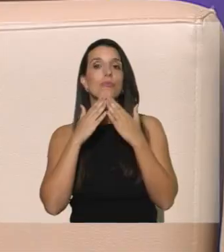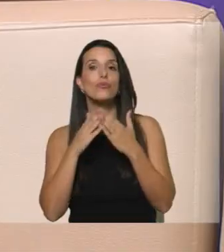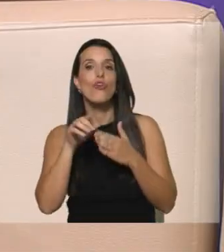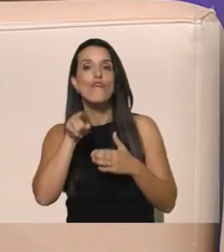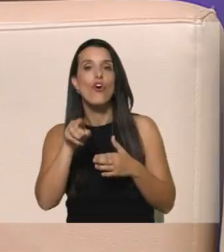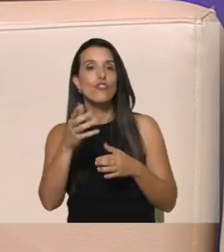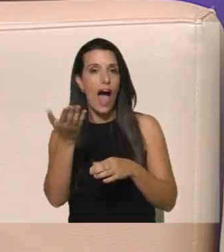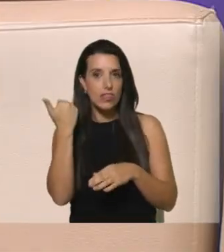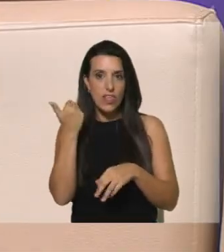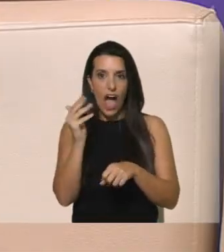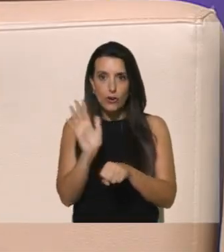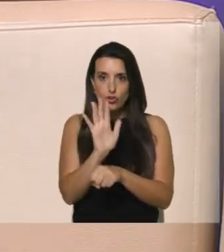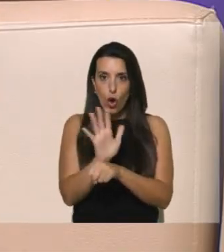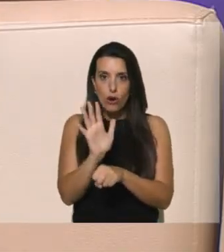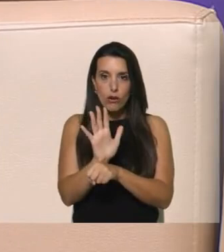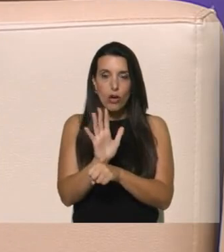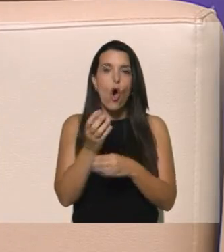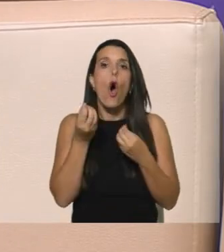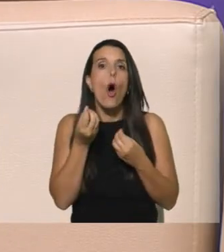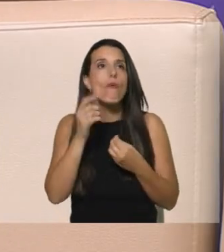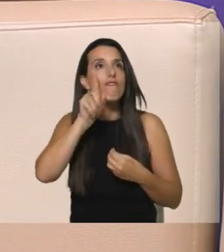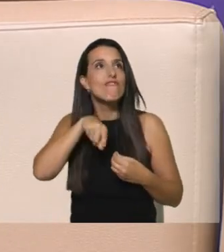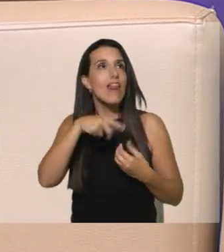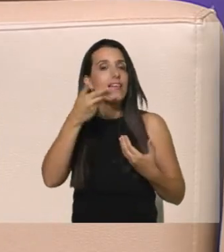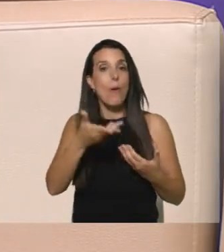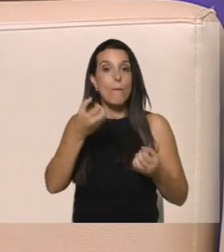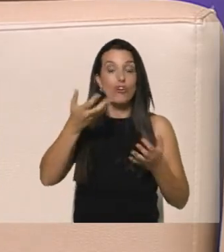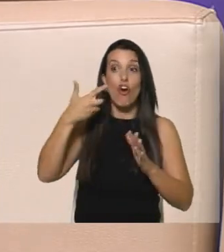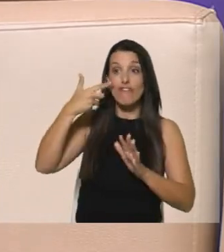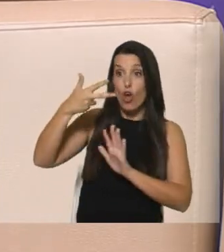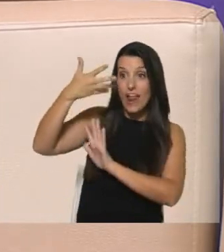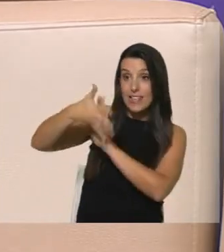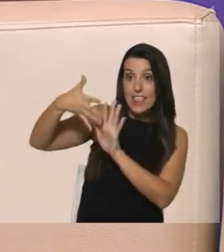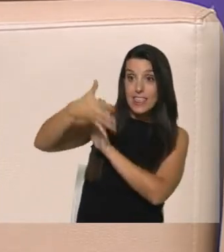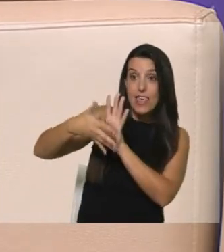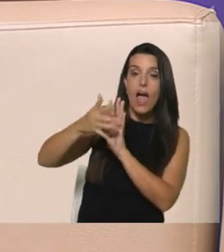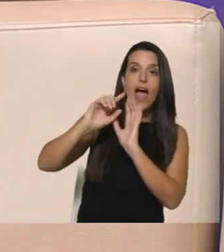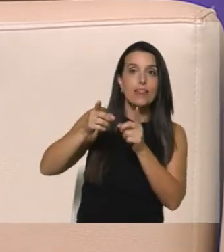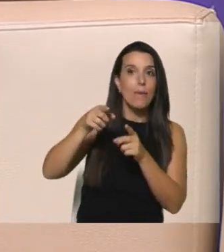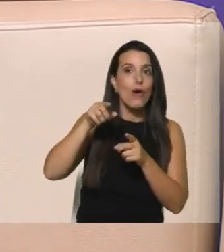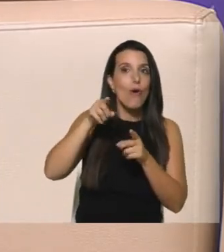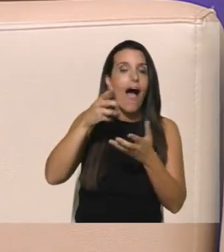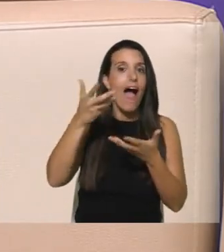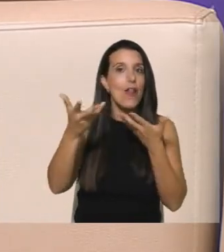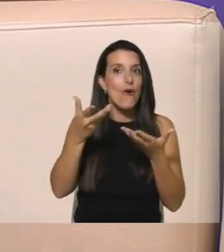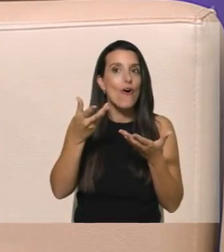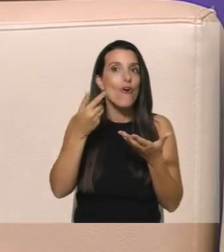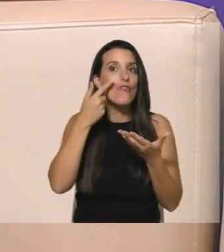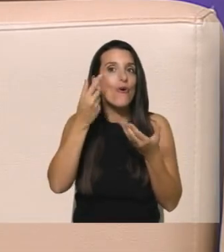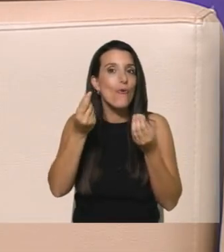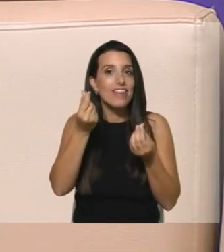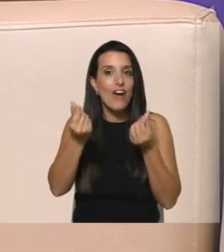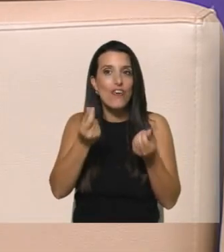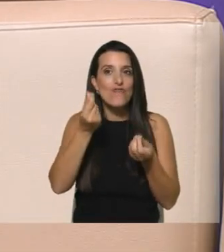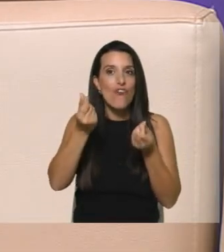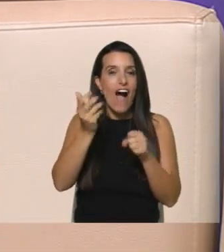¿eras actor en tu vida? Porque en el lenguaje de señas lo que estoy viendo es que también haces ¿Se te está llevando toda